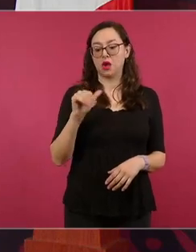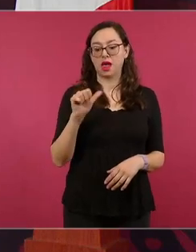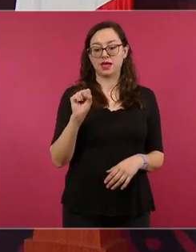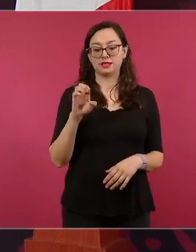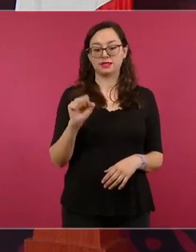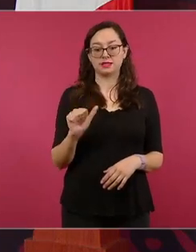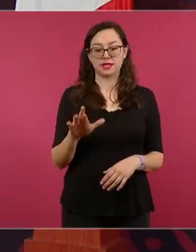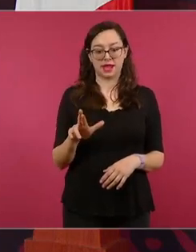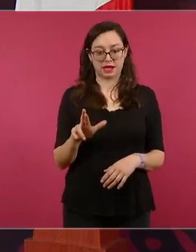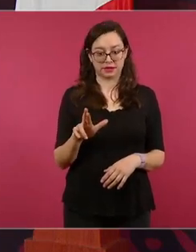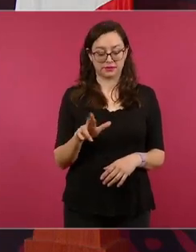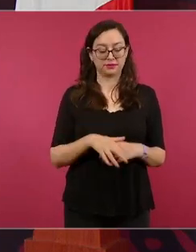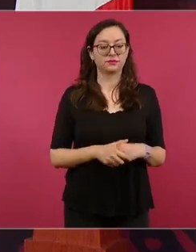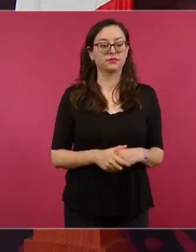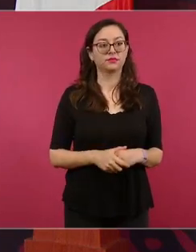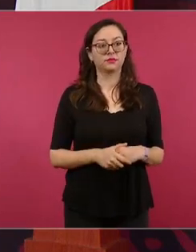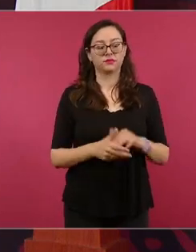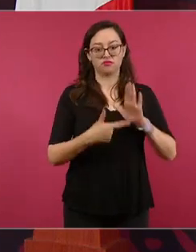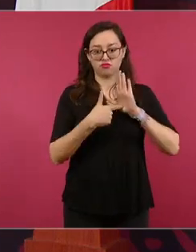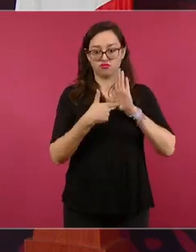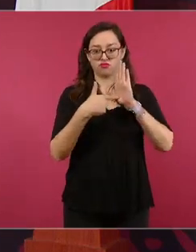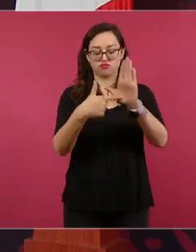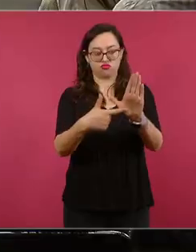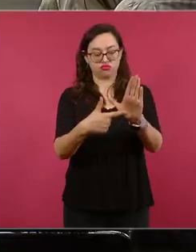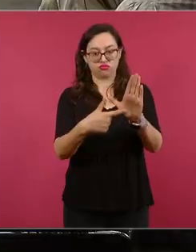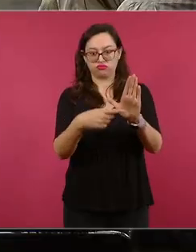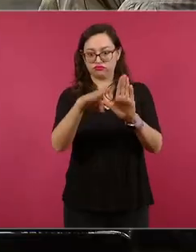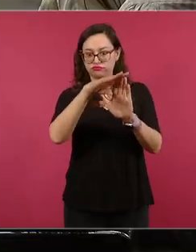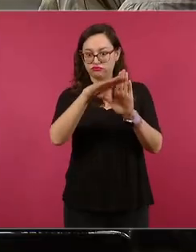pensando que el Poder Judicial iba a actuar